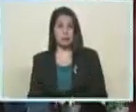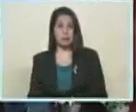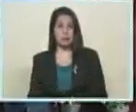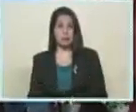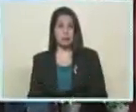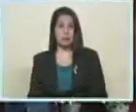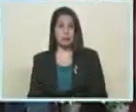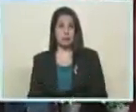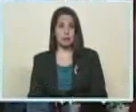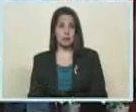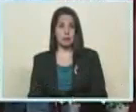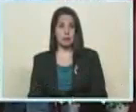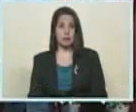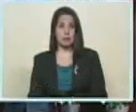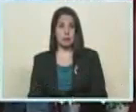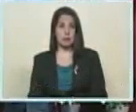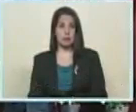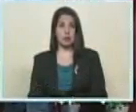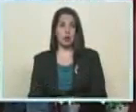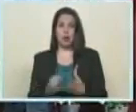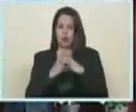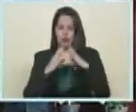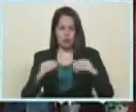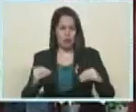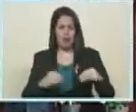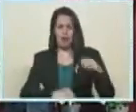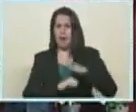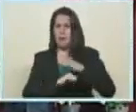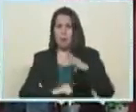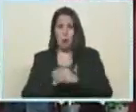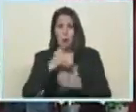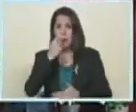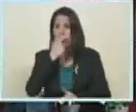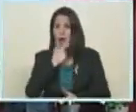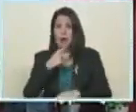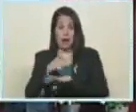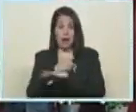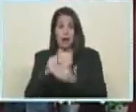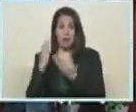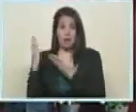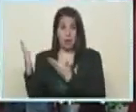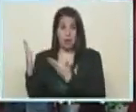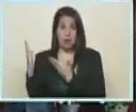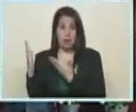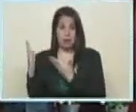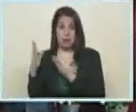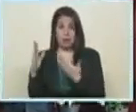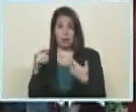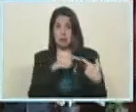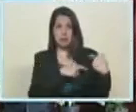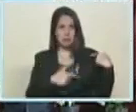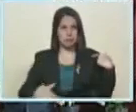Cuente, gobernador Rafael Lacaba, con todo el apoyo desde ya.